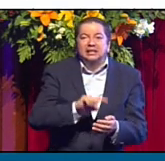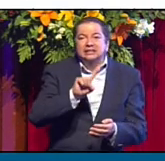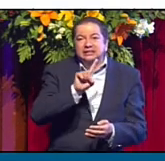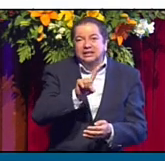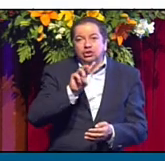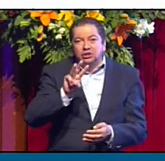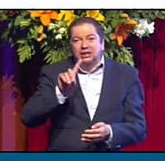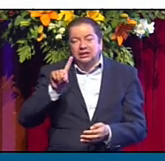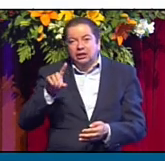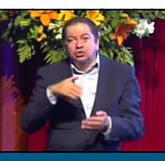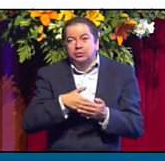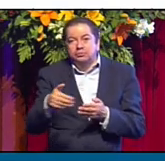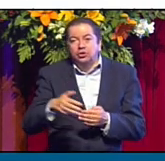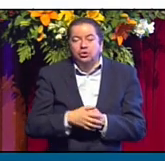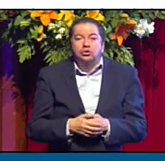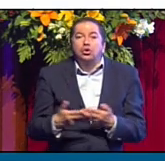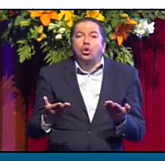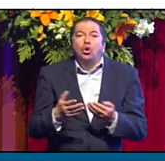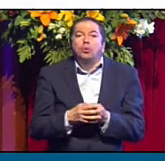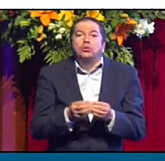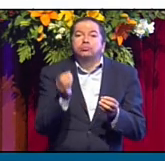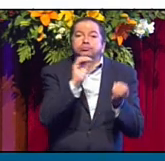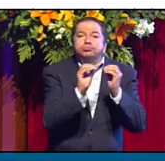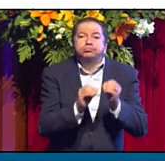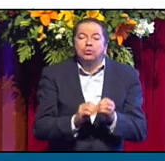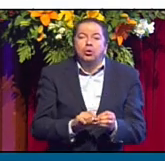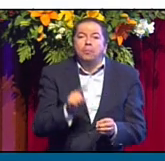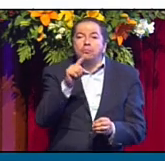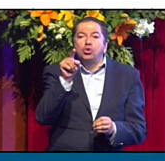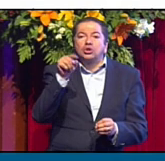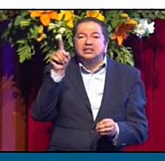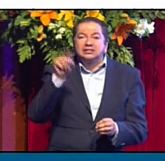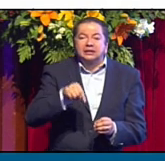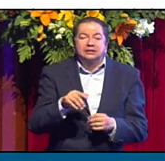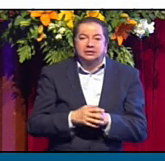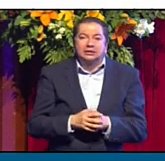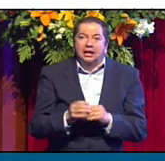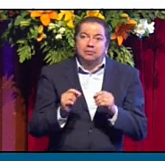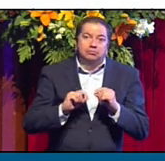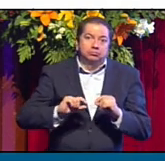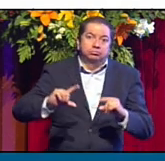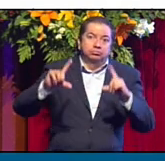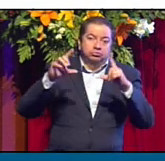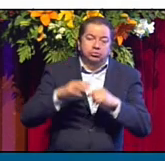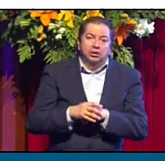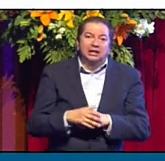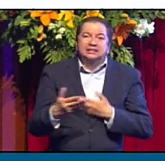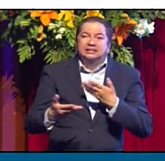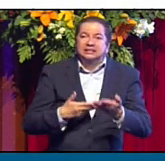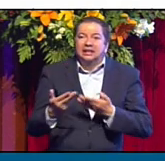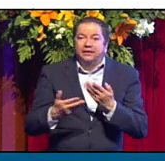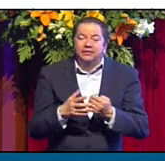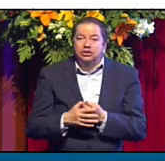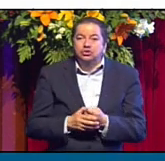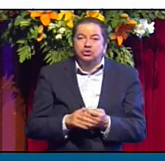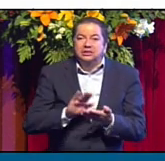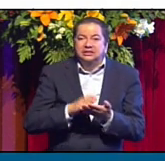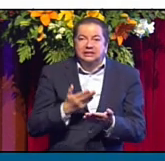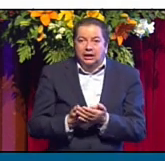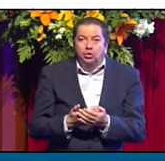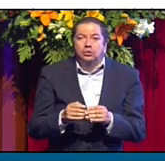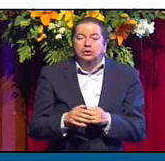5.131 millones. ¿Cómo se compone esto? Un porcentaje altísimo desde el servicio de salud, del per